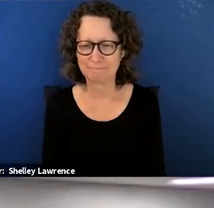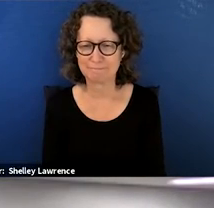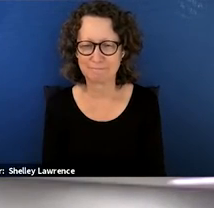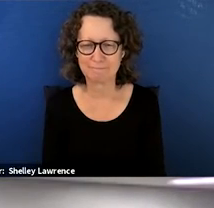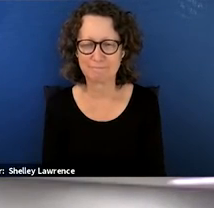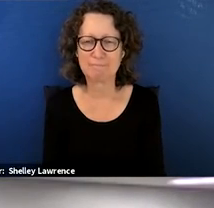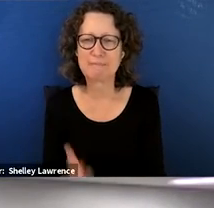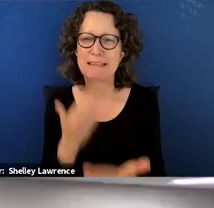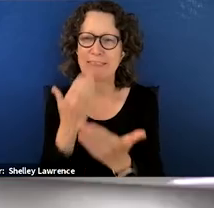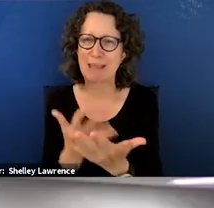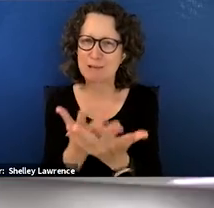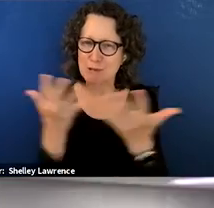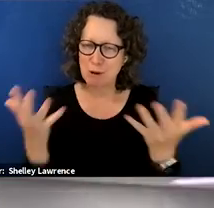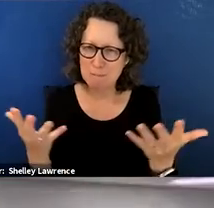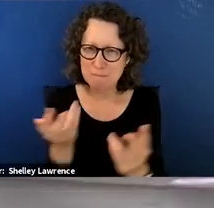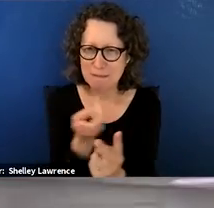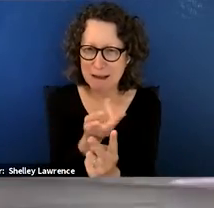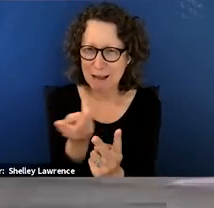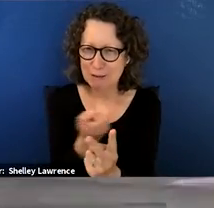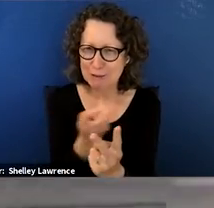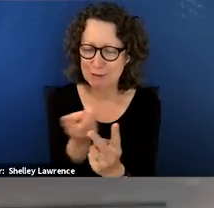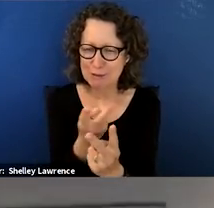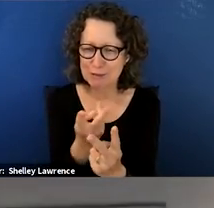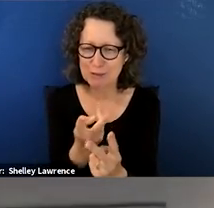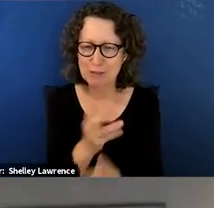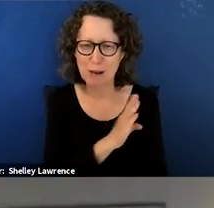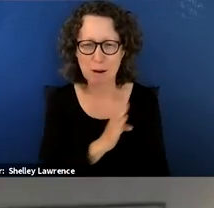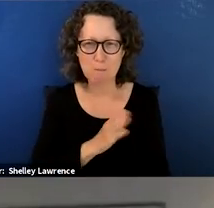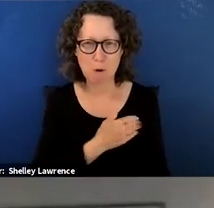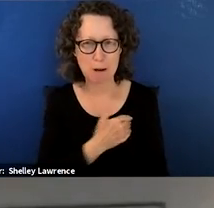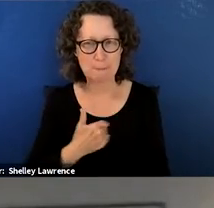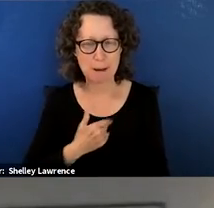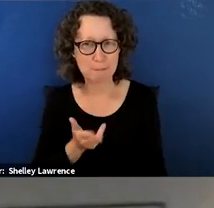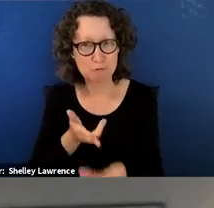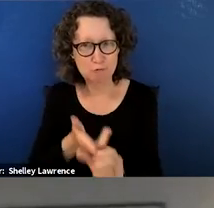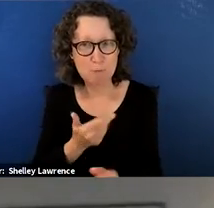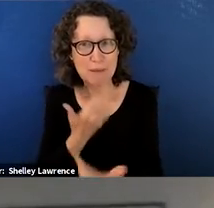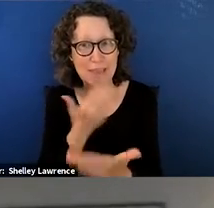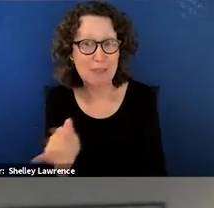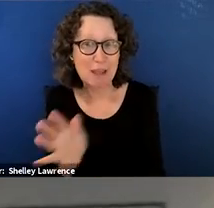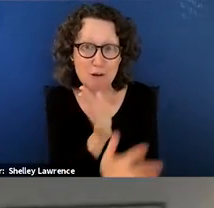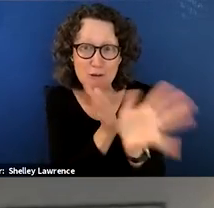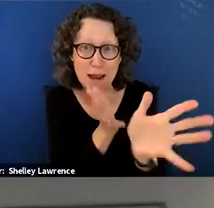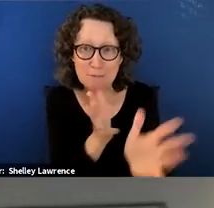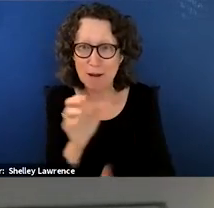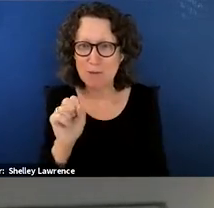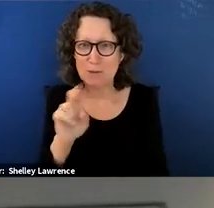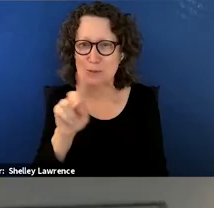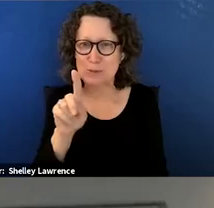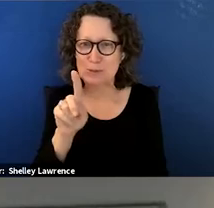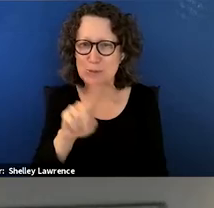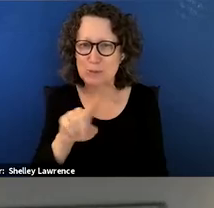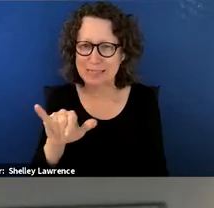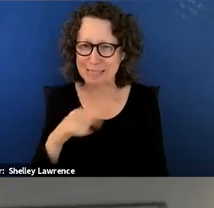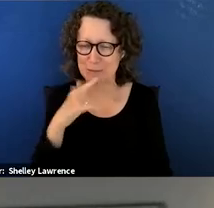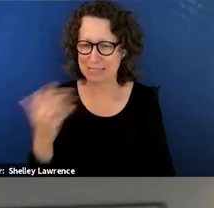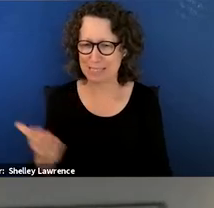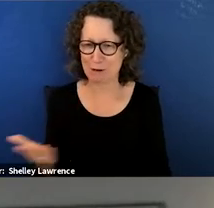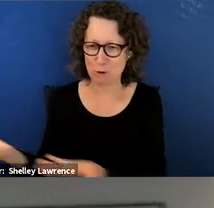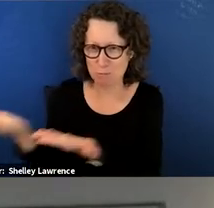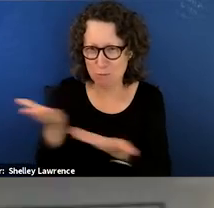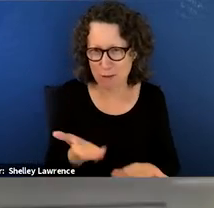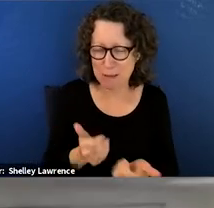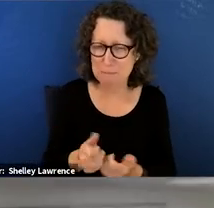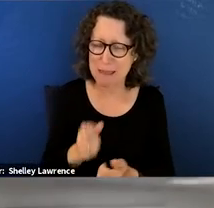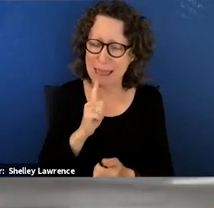Thank you very much, muchísimas Natalia. Gracias a Natalia Araceli. Y queremos felicitar a su abuela Susy, quien